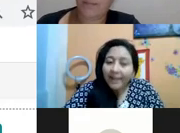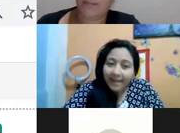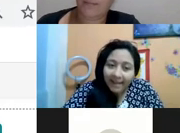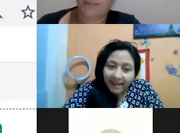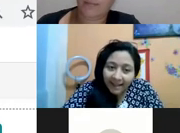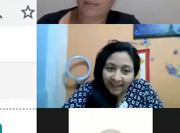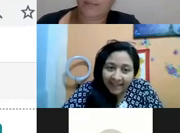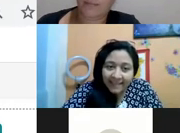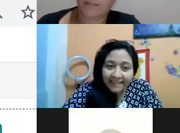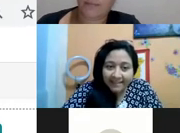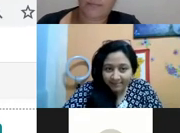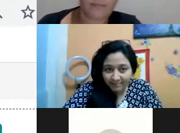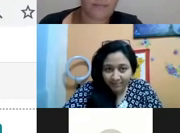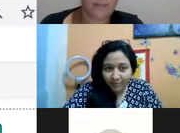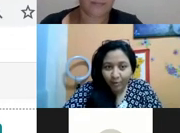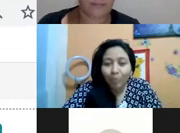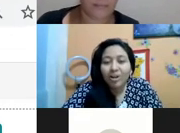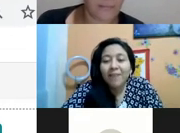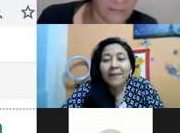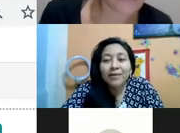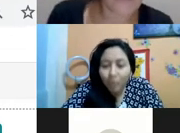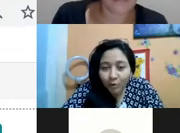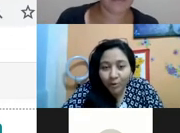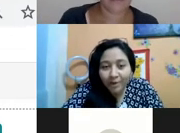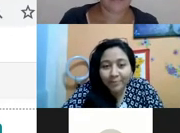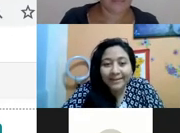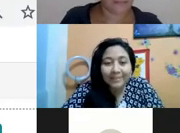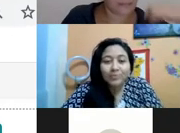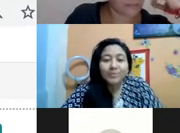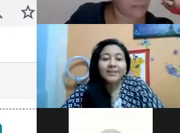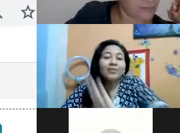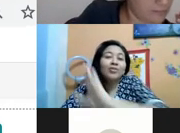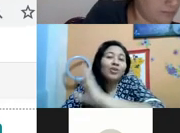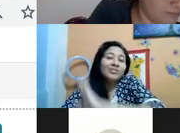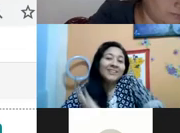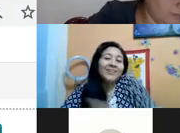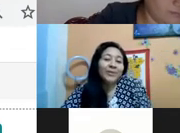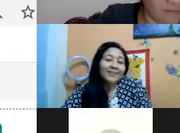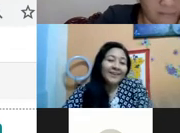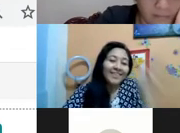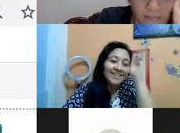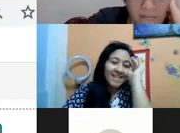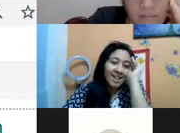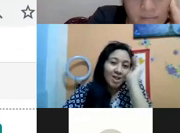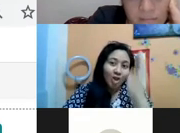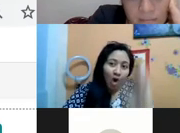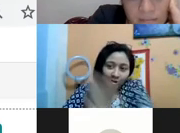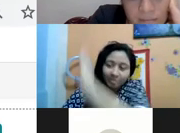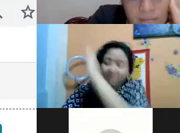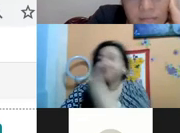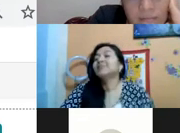poner negrita o poner en mayúscula porque resulta que no se dan cuenta que dice